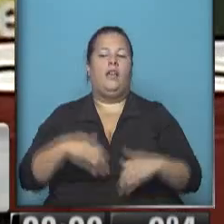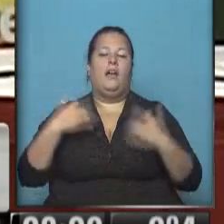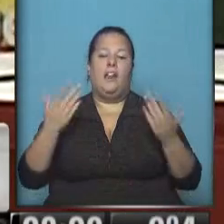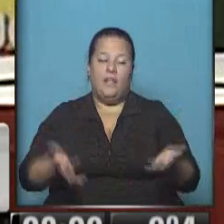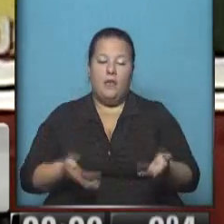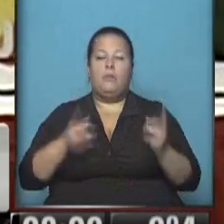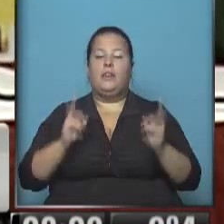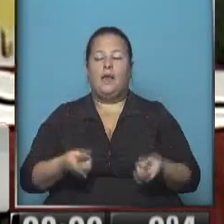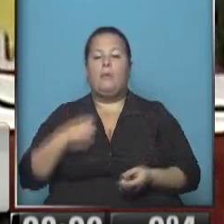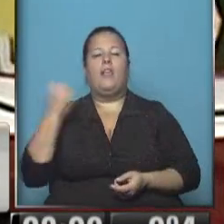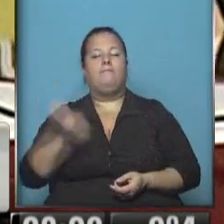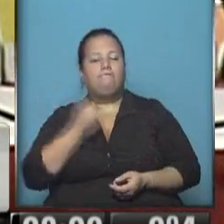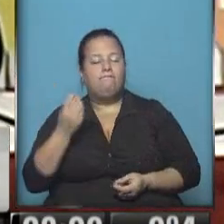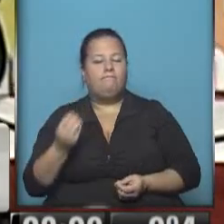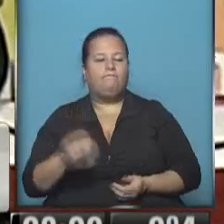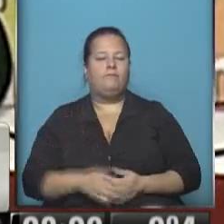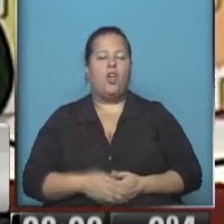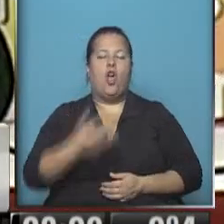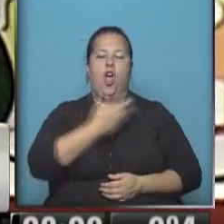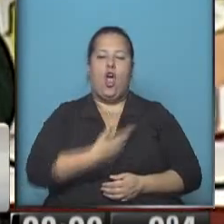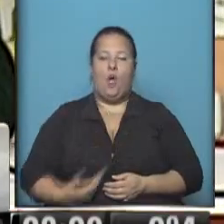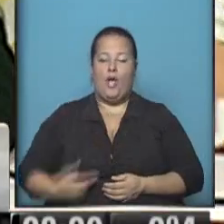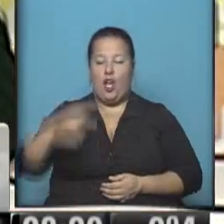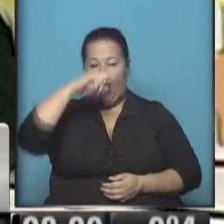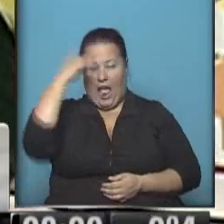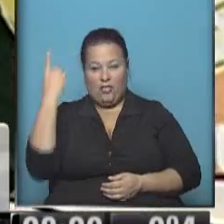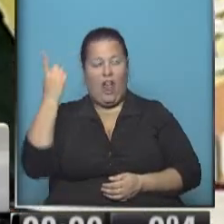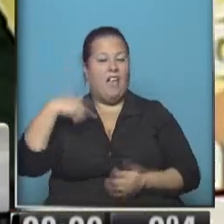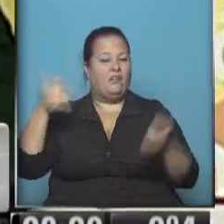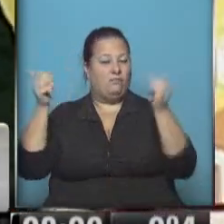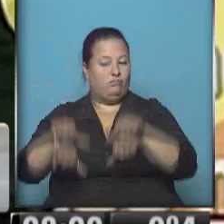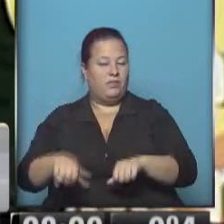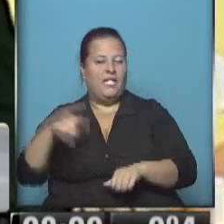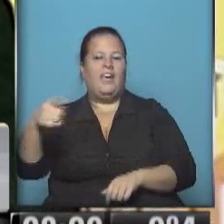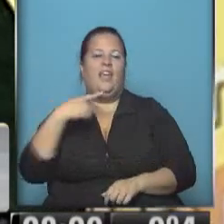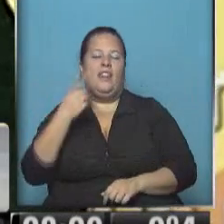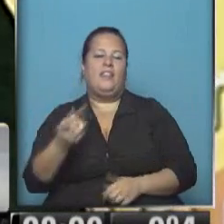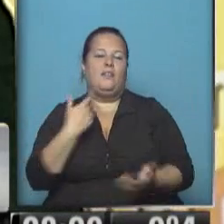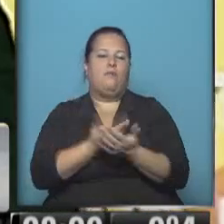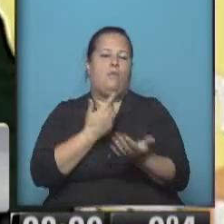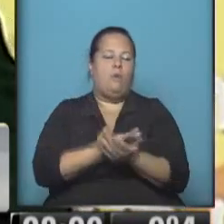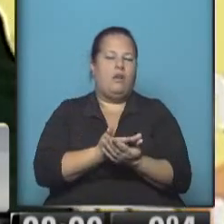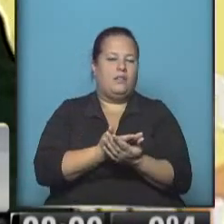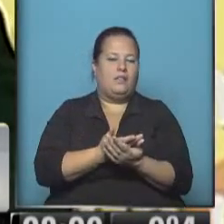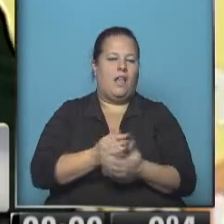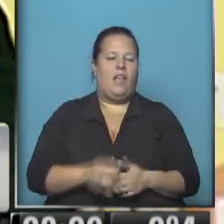están intento de el gobierno hace al callar no le funcionó de plantear propuestas